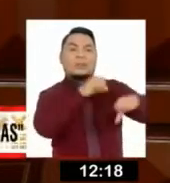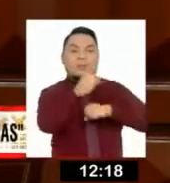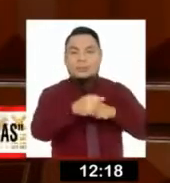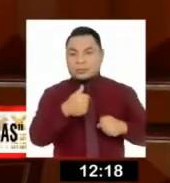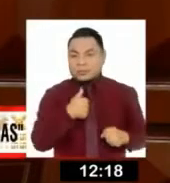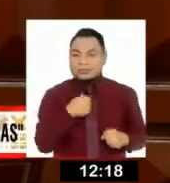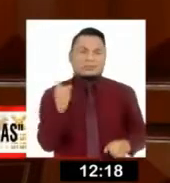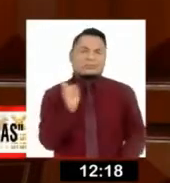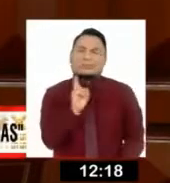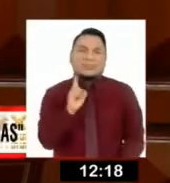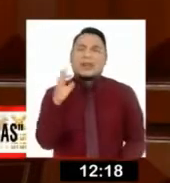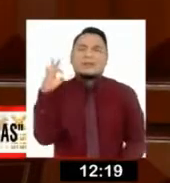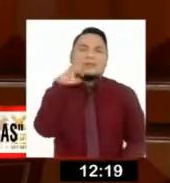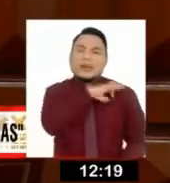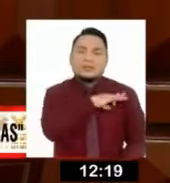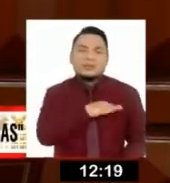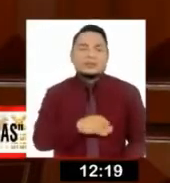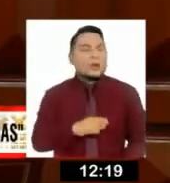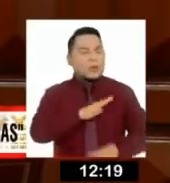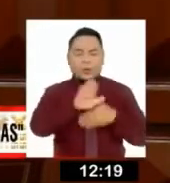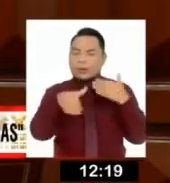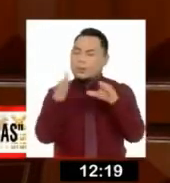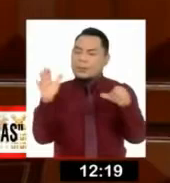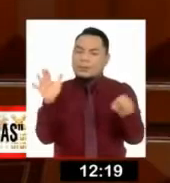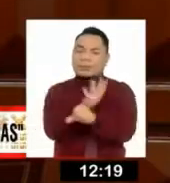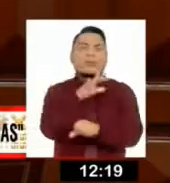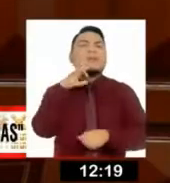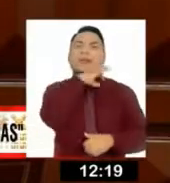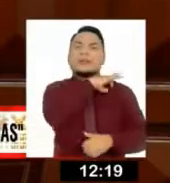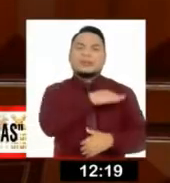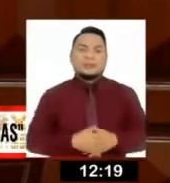ciudadanos, lo que es totalmente falso.